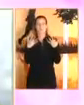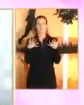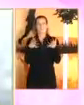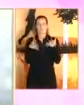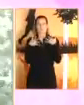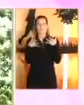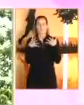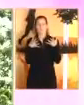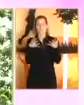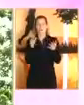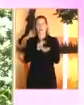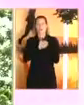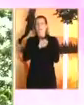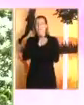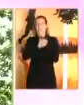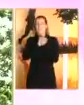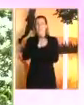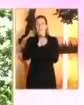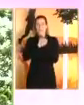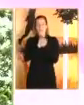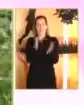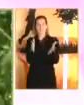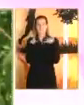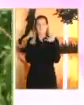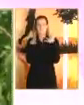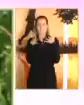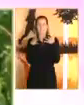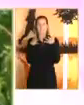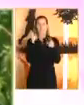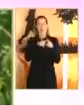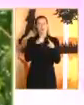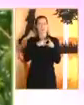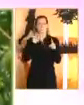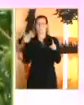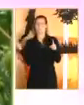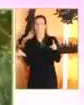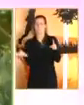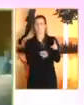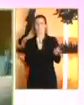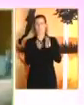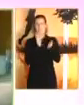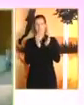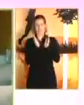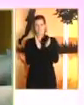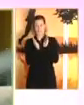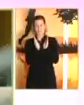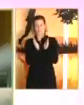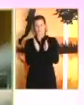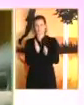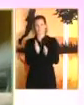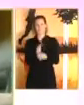Salamanca. Las castañas aquí tienen otra utilidad, nos sirven como terapia.